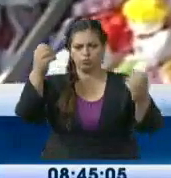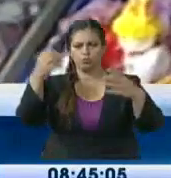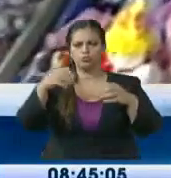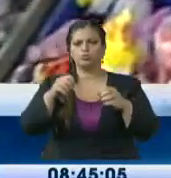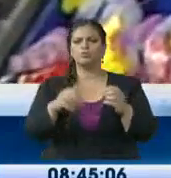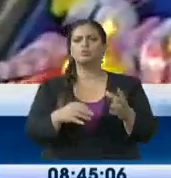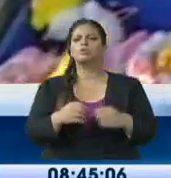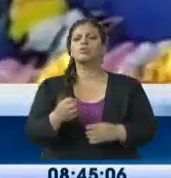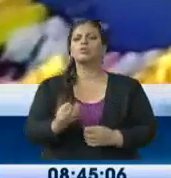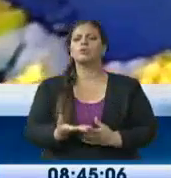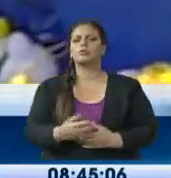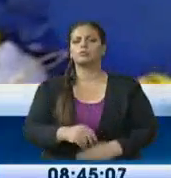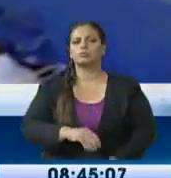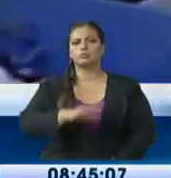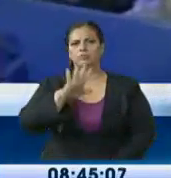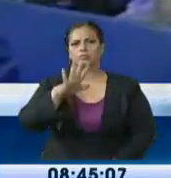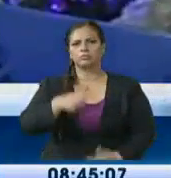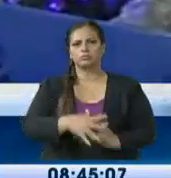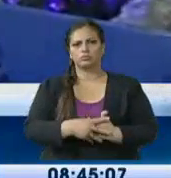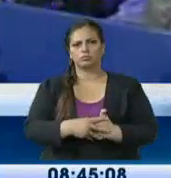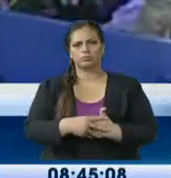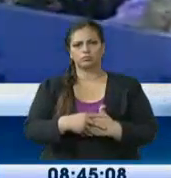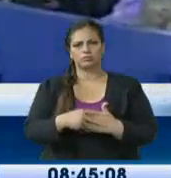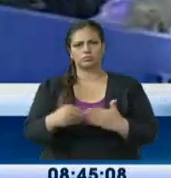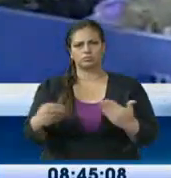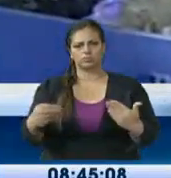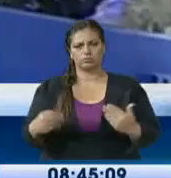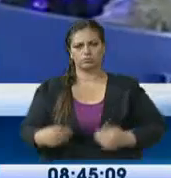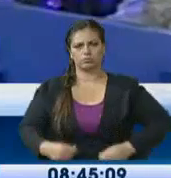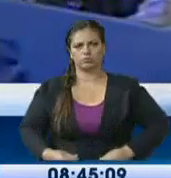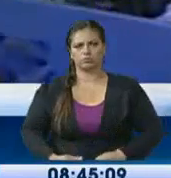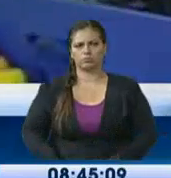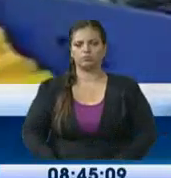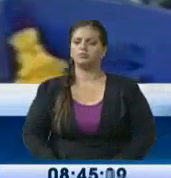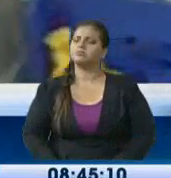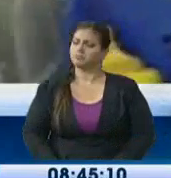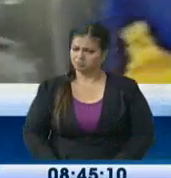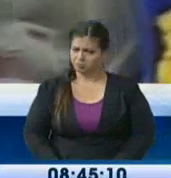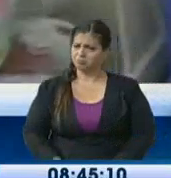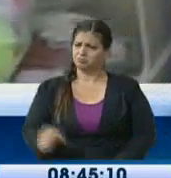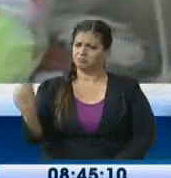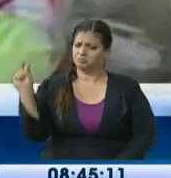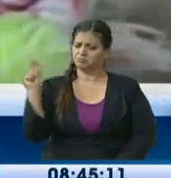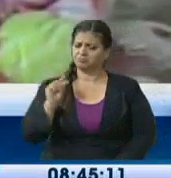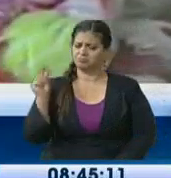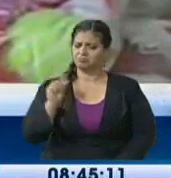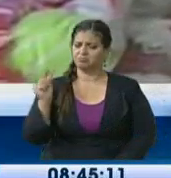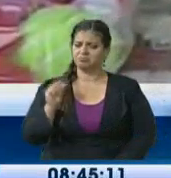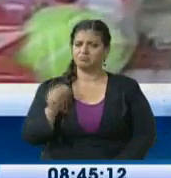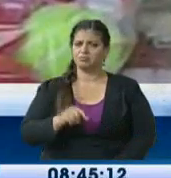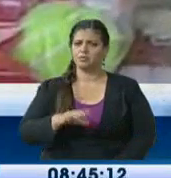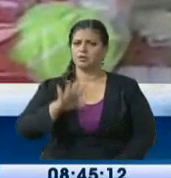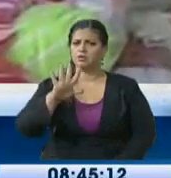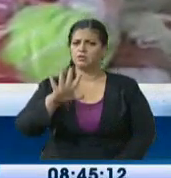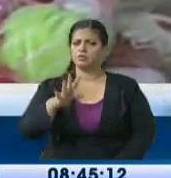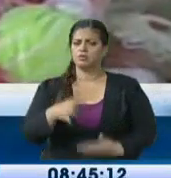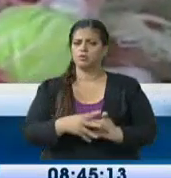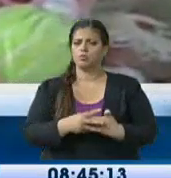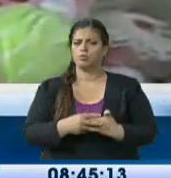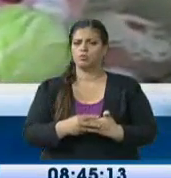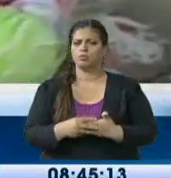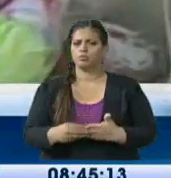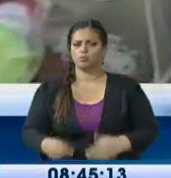$5. ¿5? Oiga, ¿está más barato que en otro lado? ¿Estoy equivocado yo? Sí, $5 aquí damos. $5, 100 focos, ¿no? 100 focos, sí. ¿El de